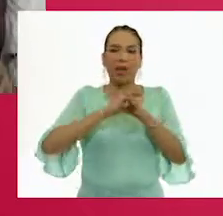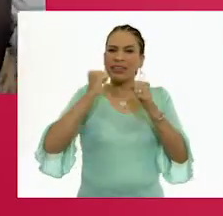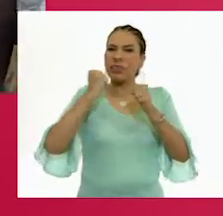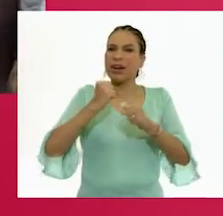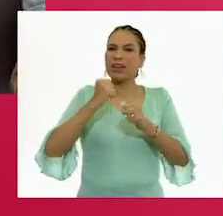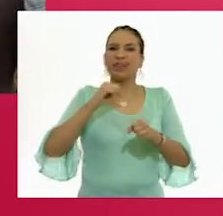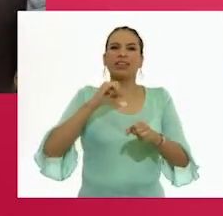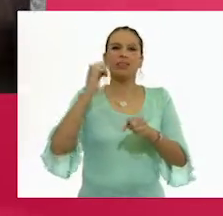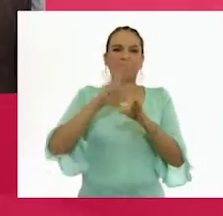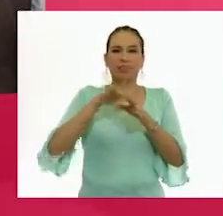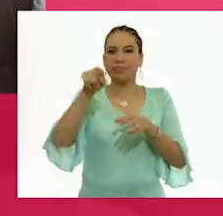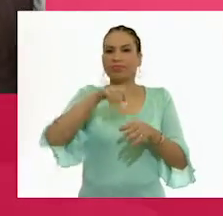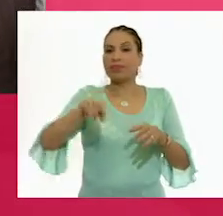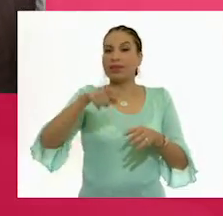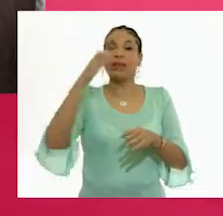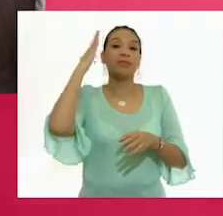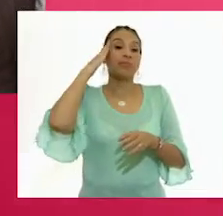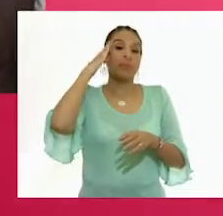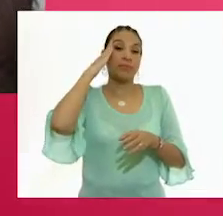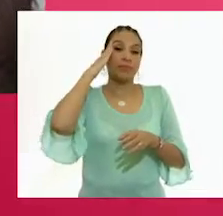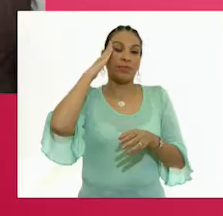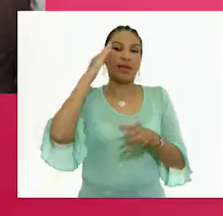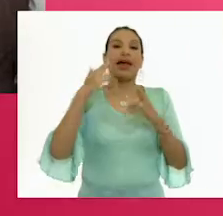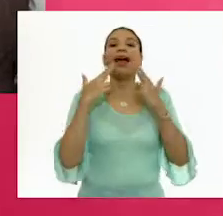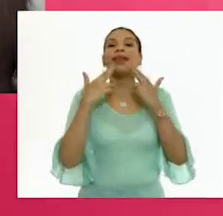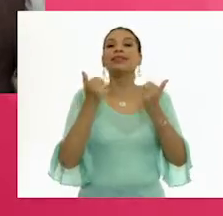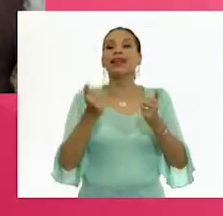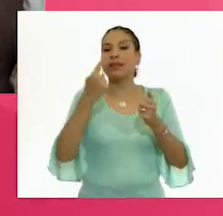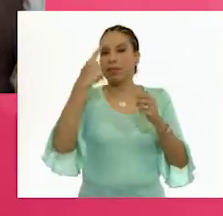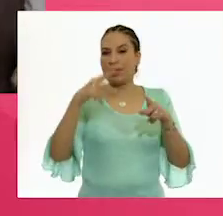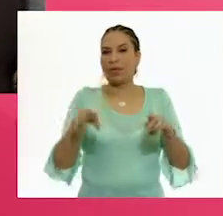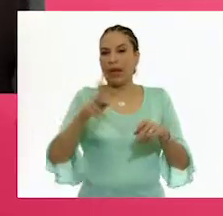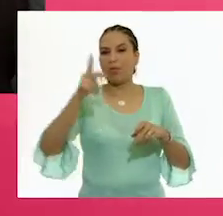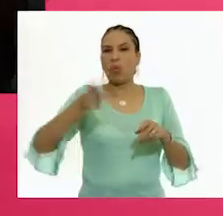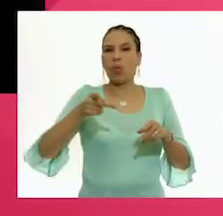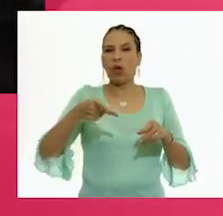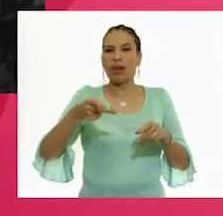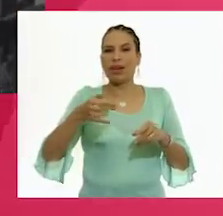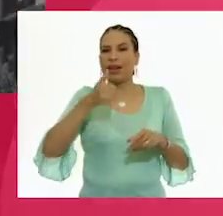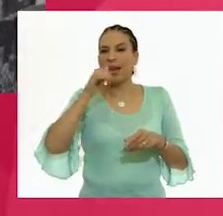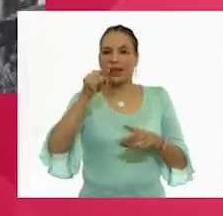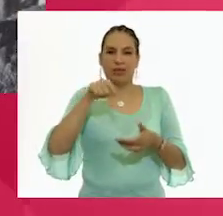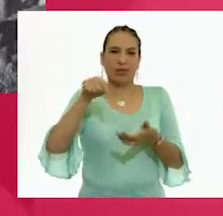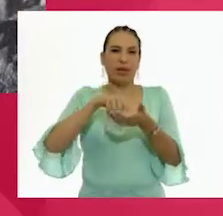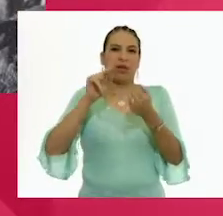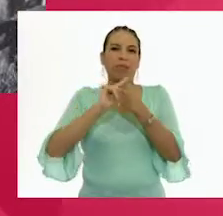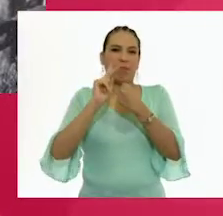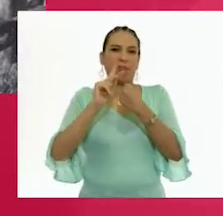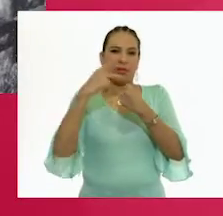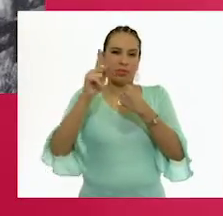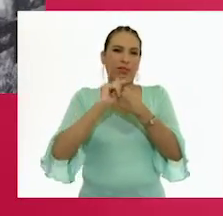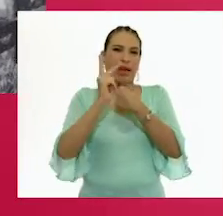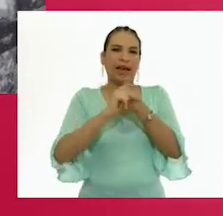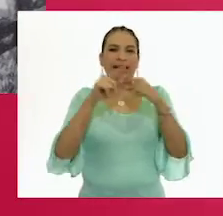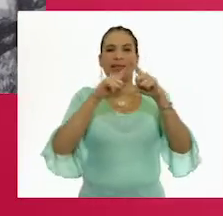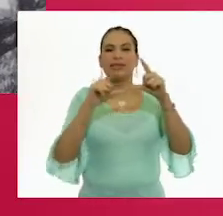fuerte, tanto así que era de las principales haciendas pulqueras en el país, donde se contaba aquí con una estación